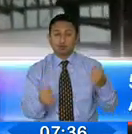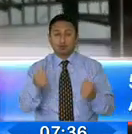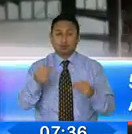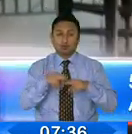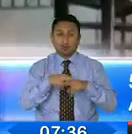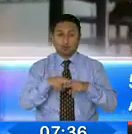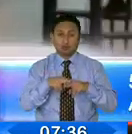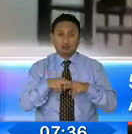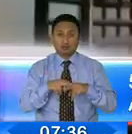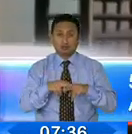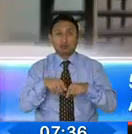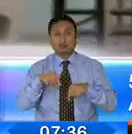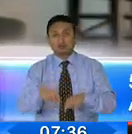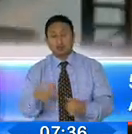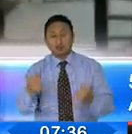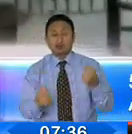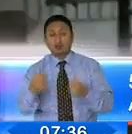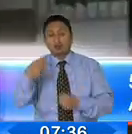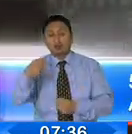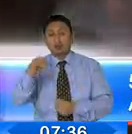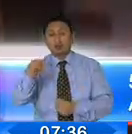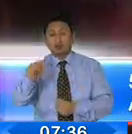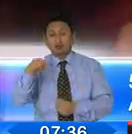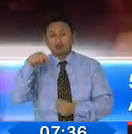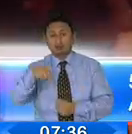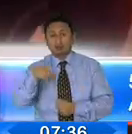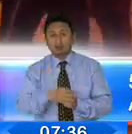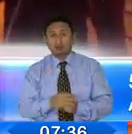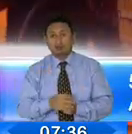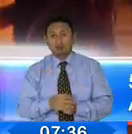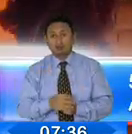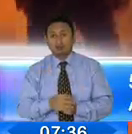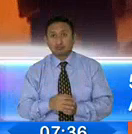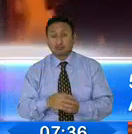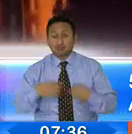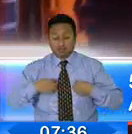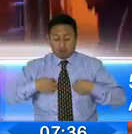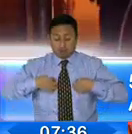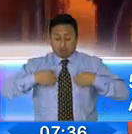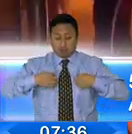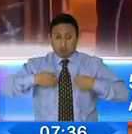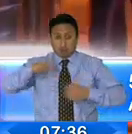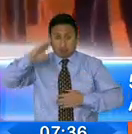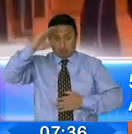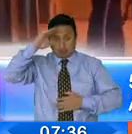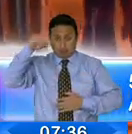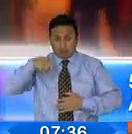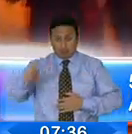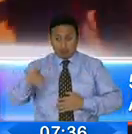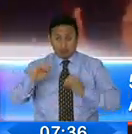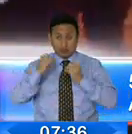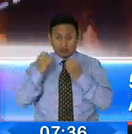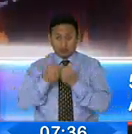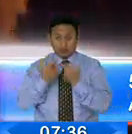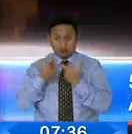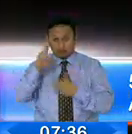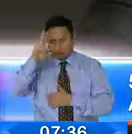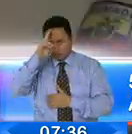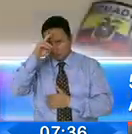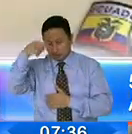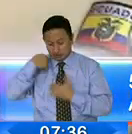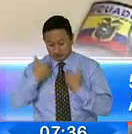un vehículo kia imprentas policiales ya que esta organización delictiva actuaba